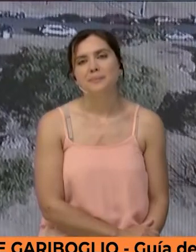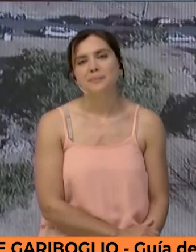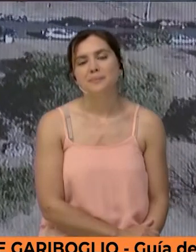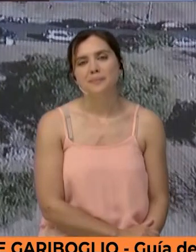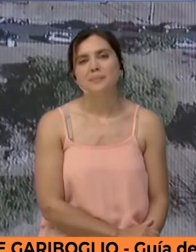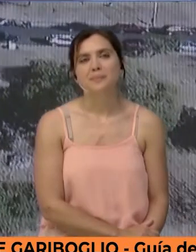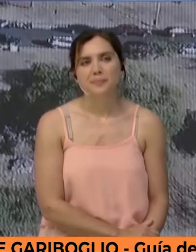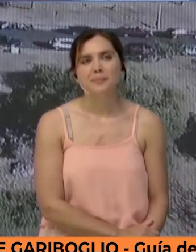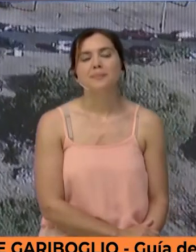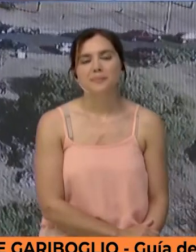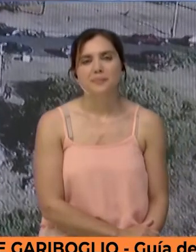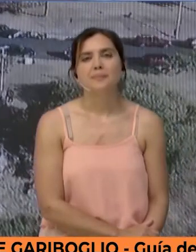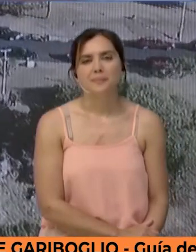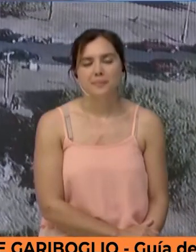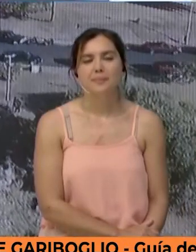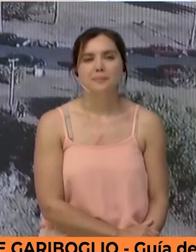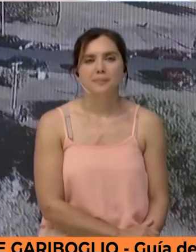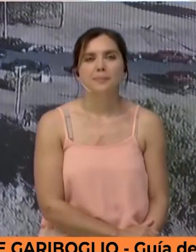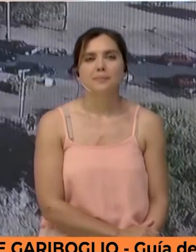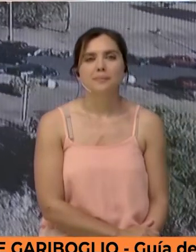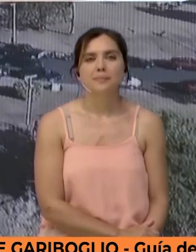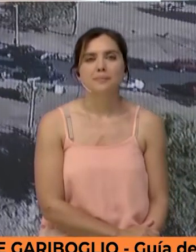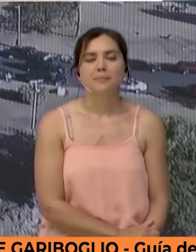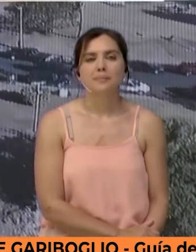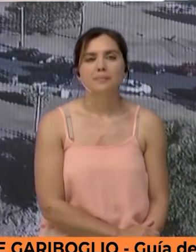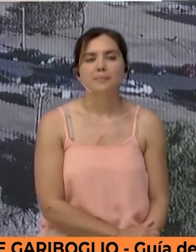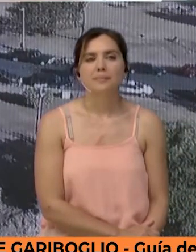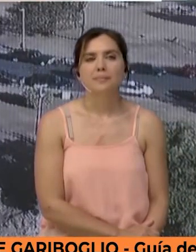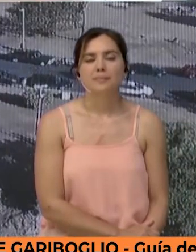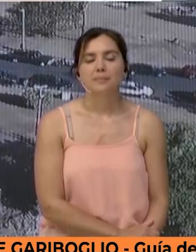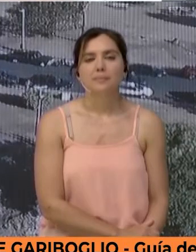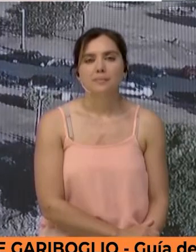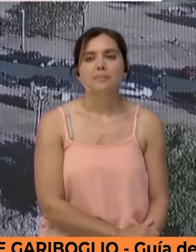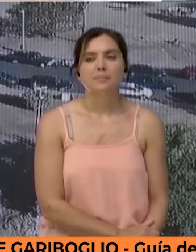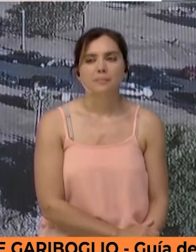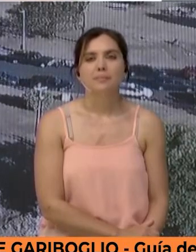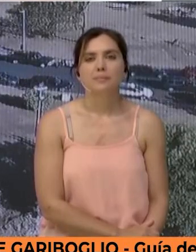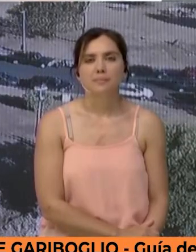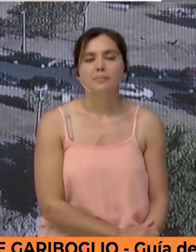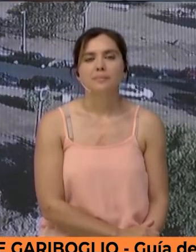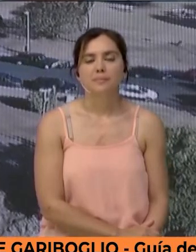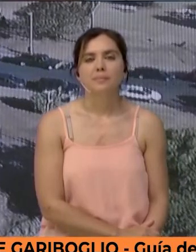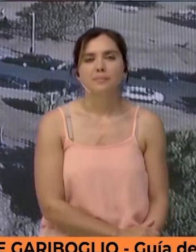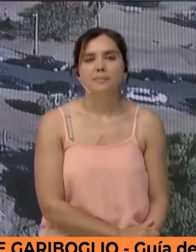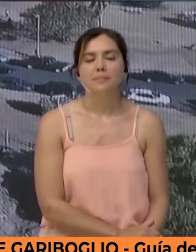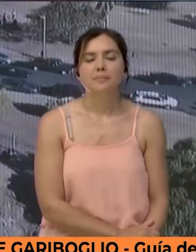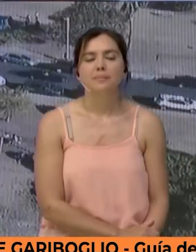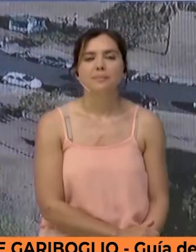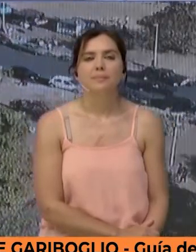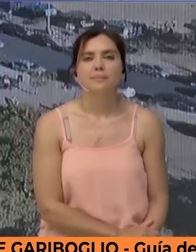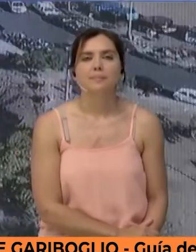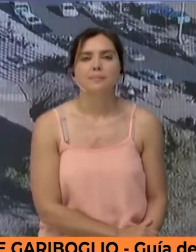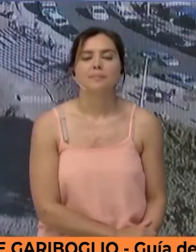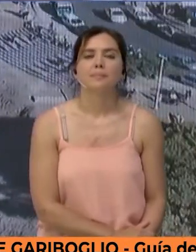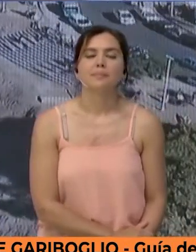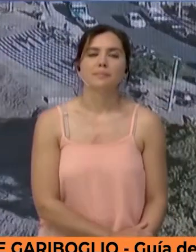Dios mediante va a ser el año que viene, ya estaríamos con el proyecto casi completo, con los cuales estaríamos funcionando al 100% los objetivos